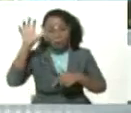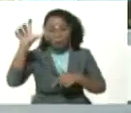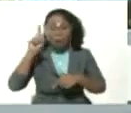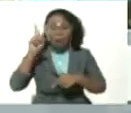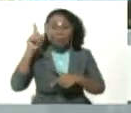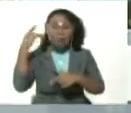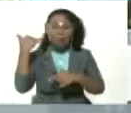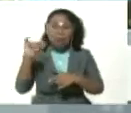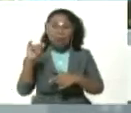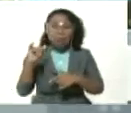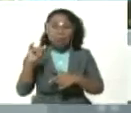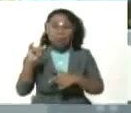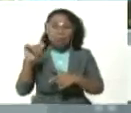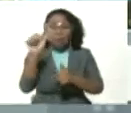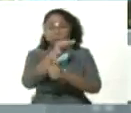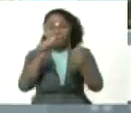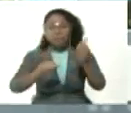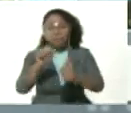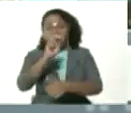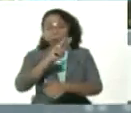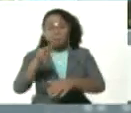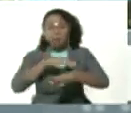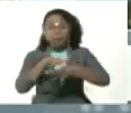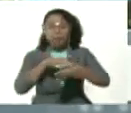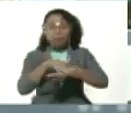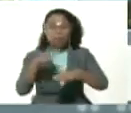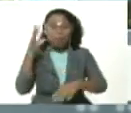está la viceministra